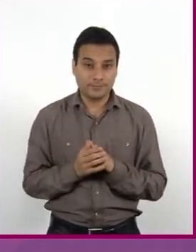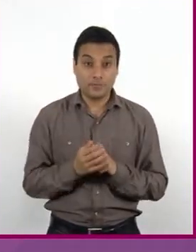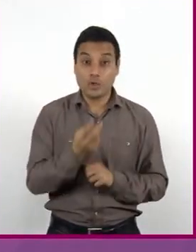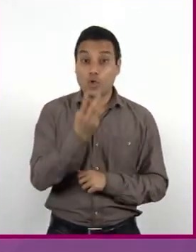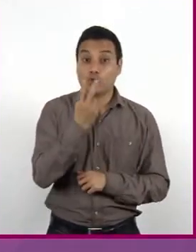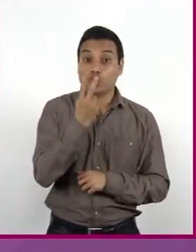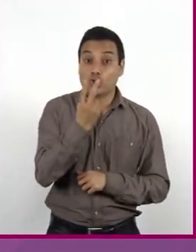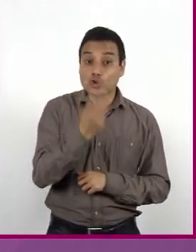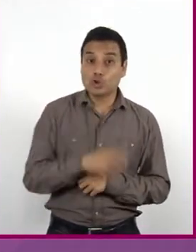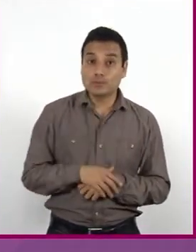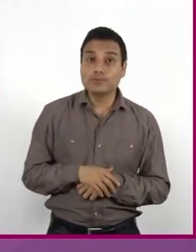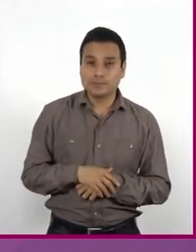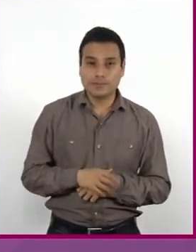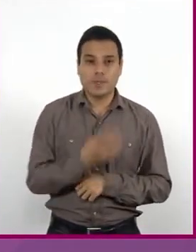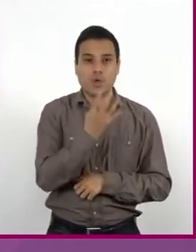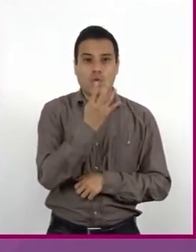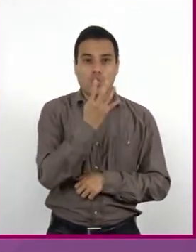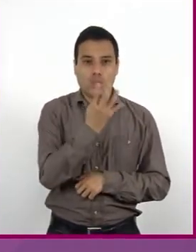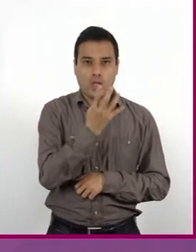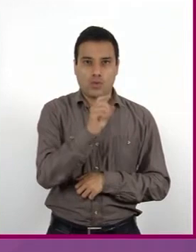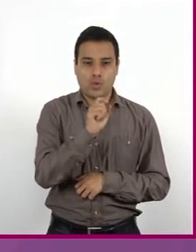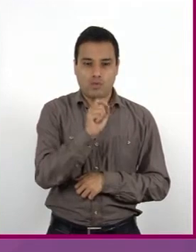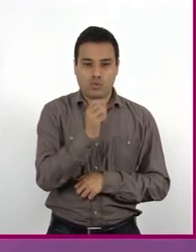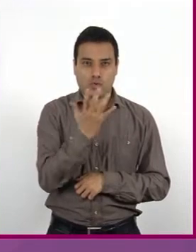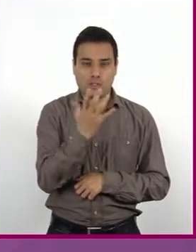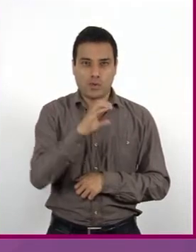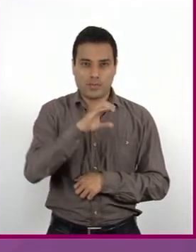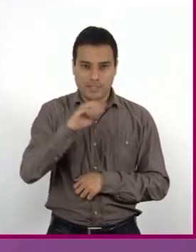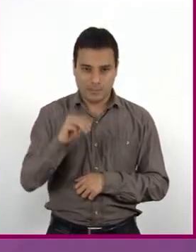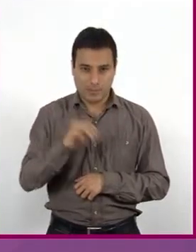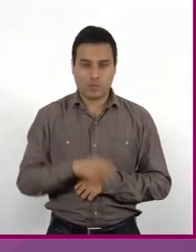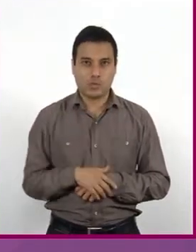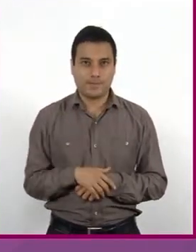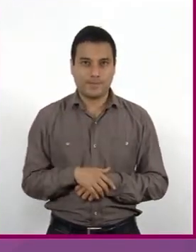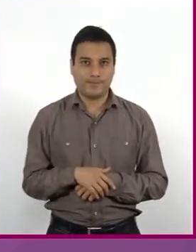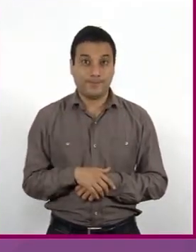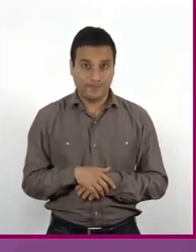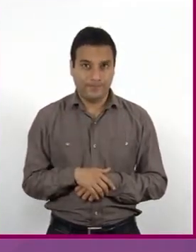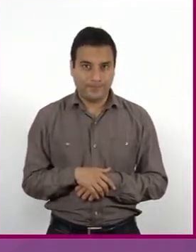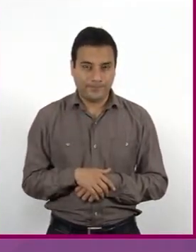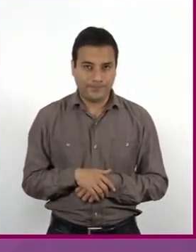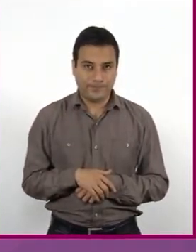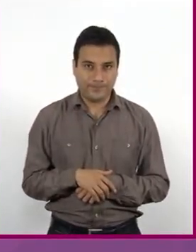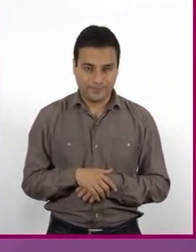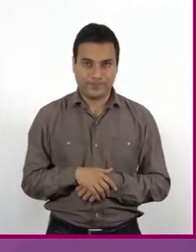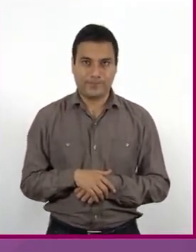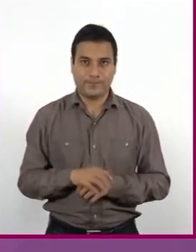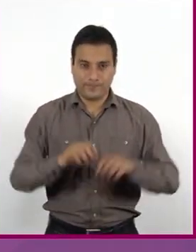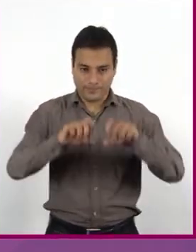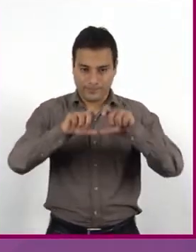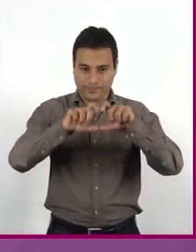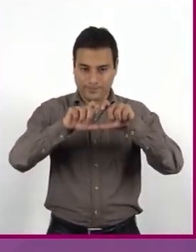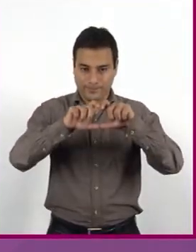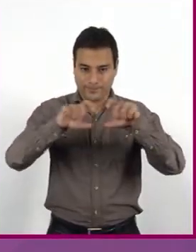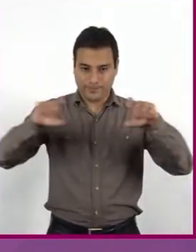sus lados miden 4.5 centímetros para que la caja mantenga la misma